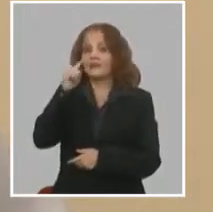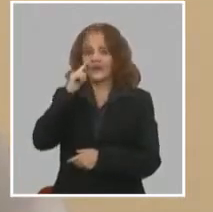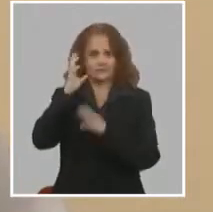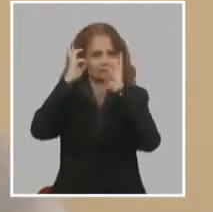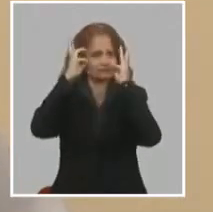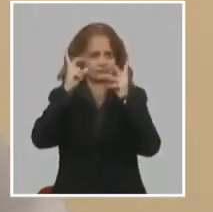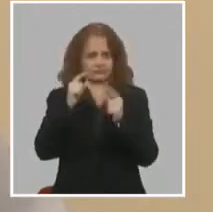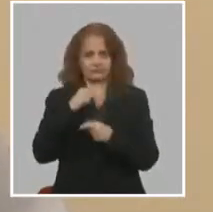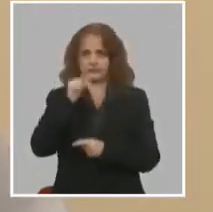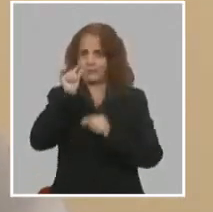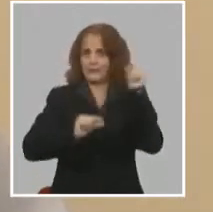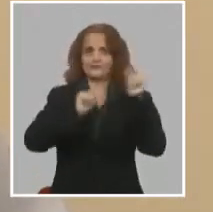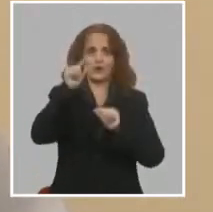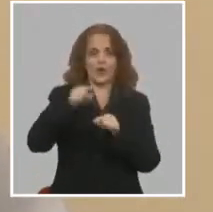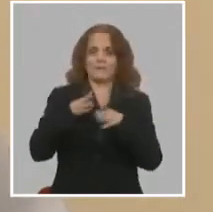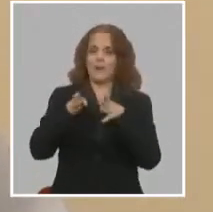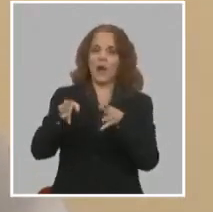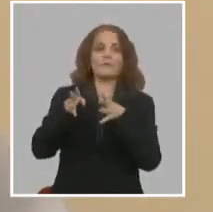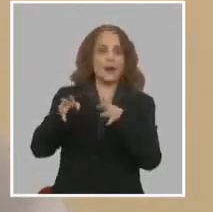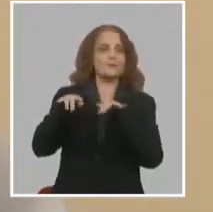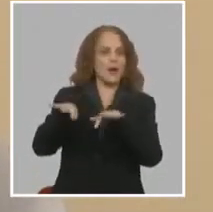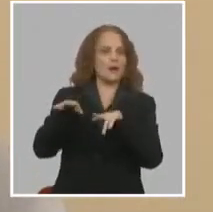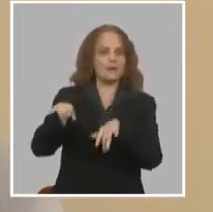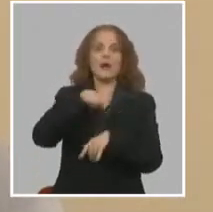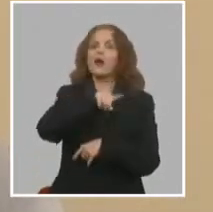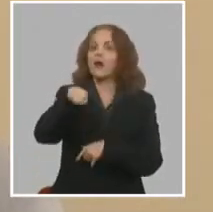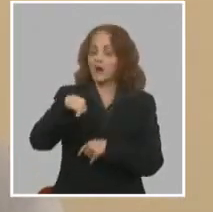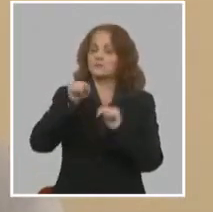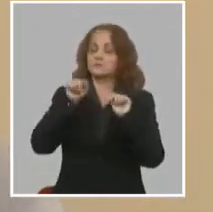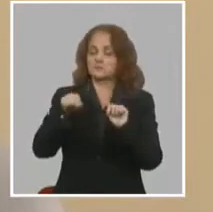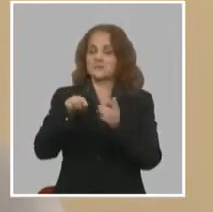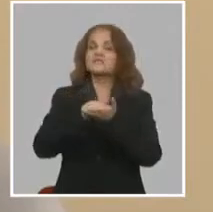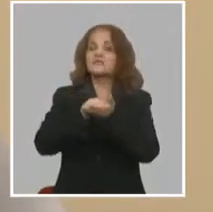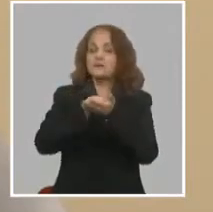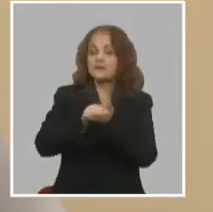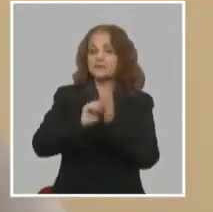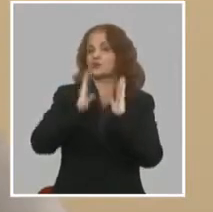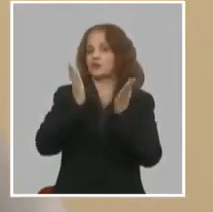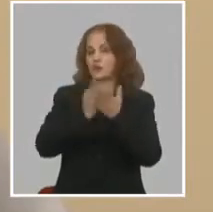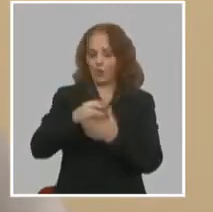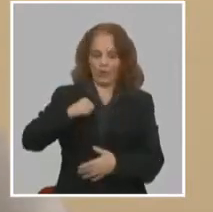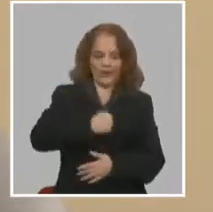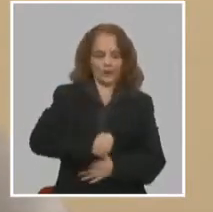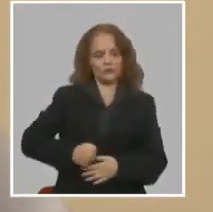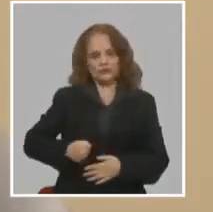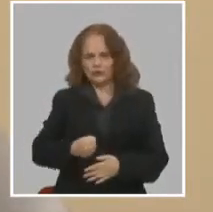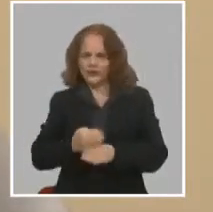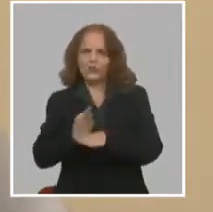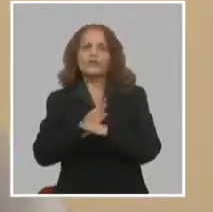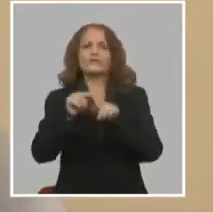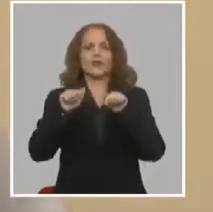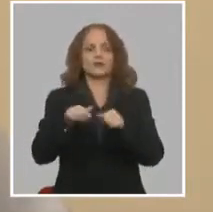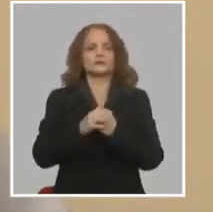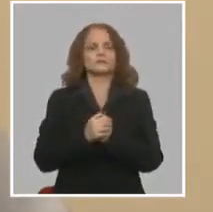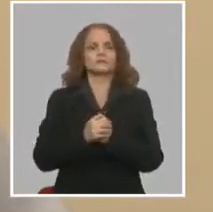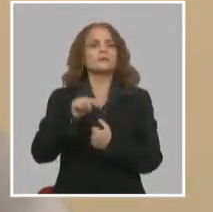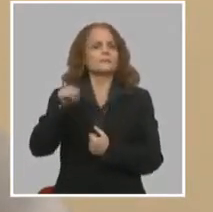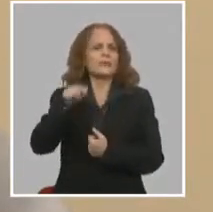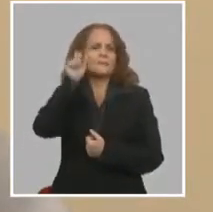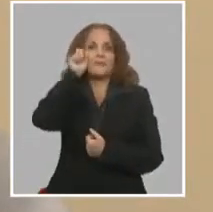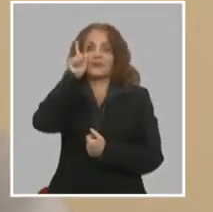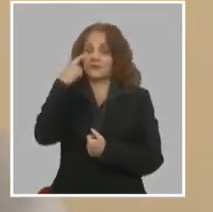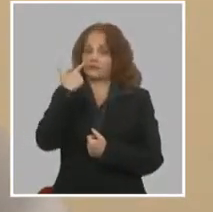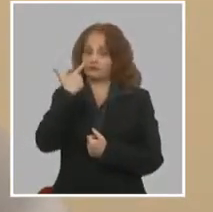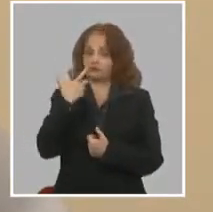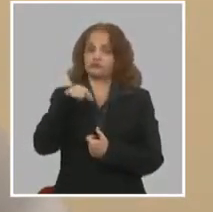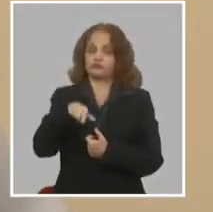número en cuanto a la representatividad de todas las consultas de la Brigada Médica Cubana. Fue una experiencia muy interesante,